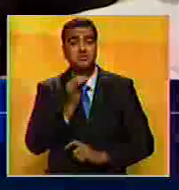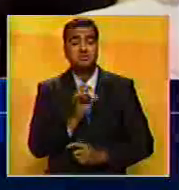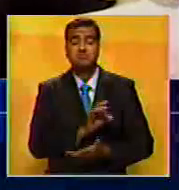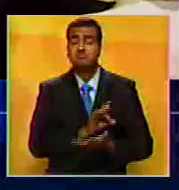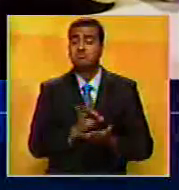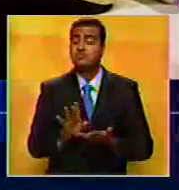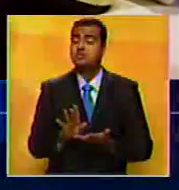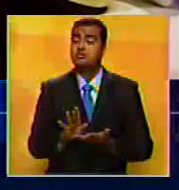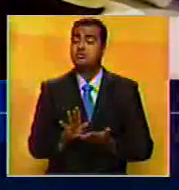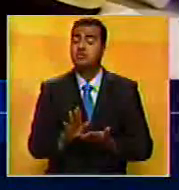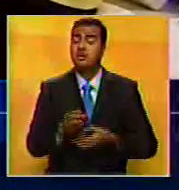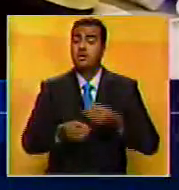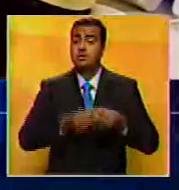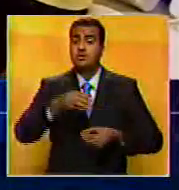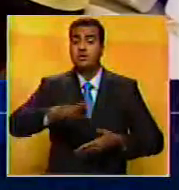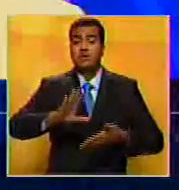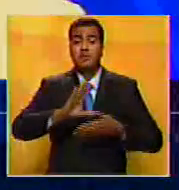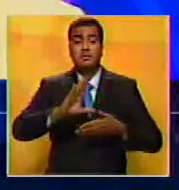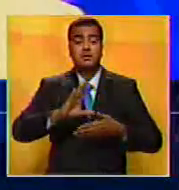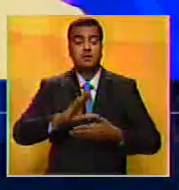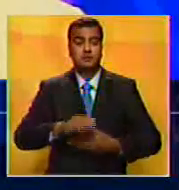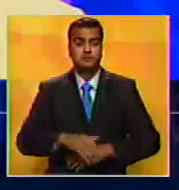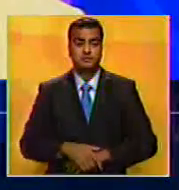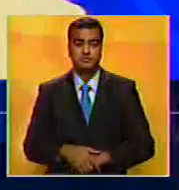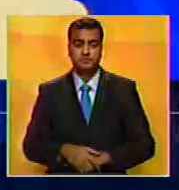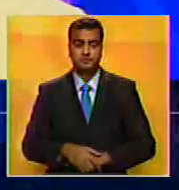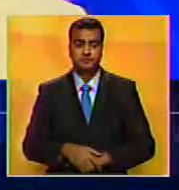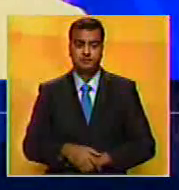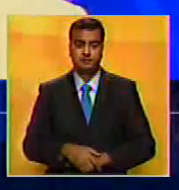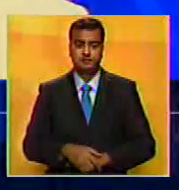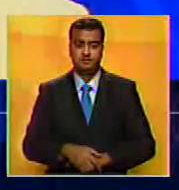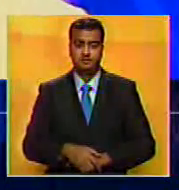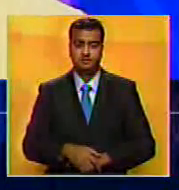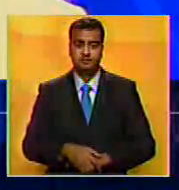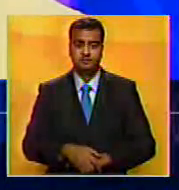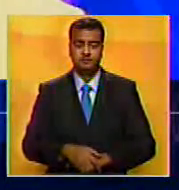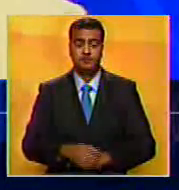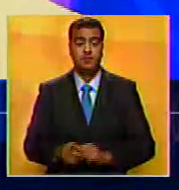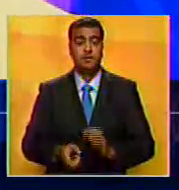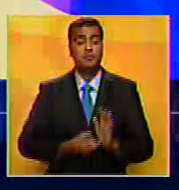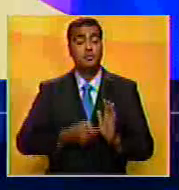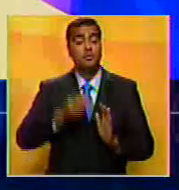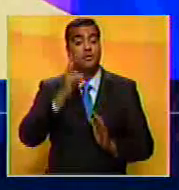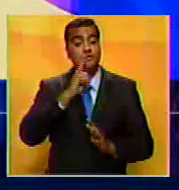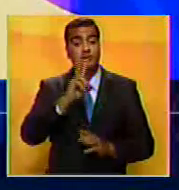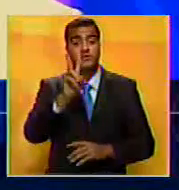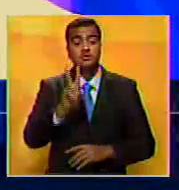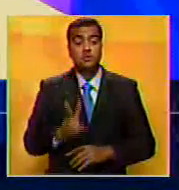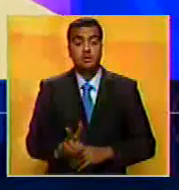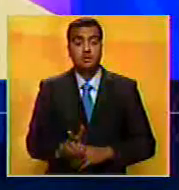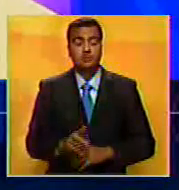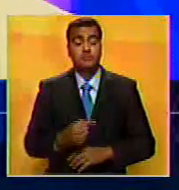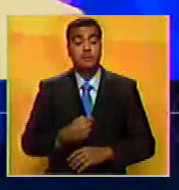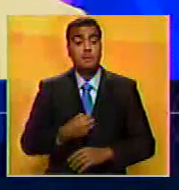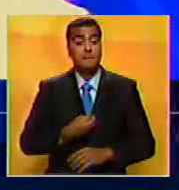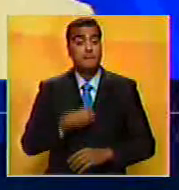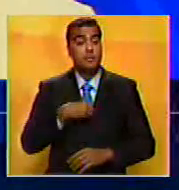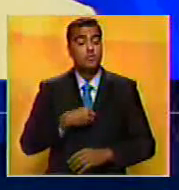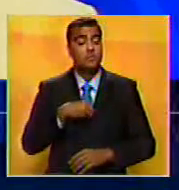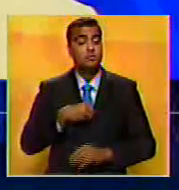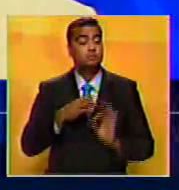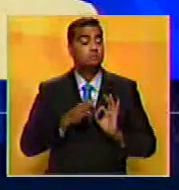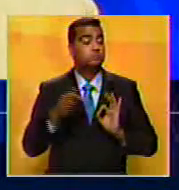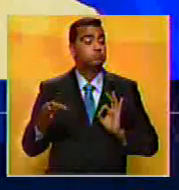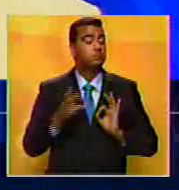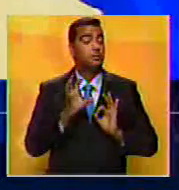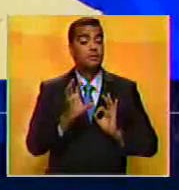retiro definitivo de Venezuela de la OEA. Desde el punto de vista de venezolana, me preocupa el aislamiento